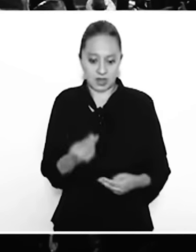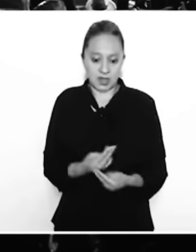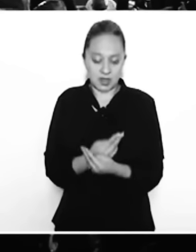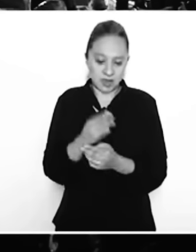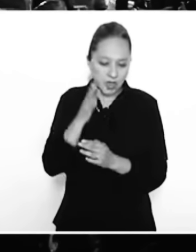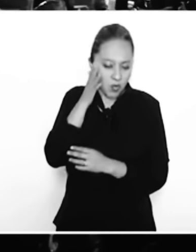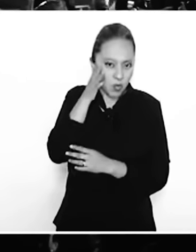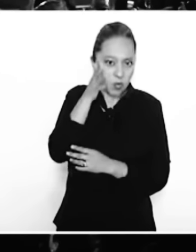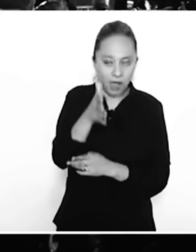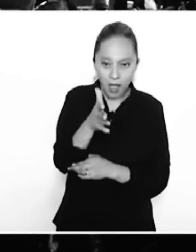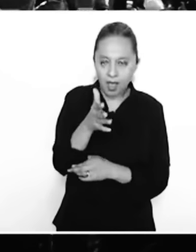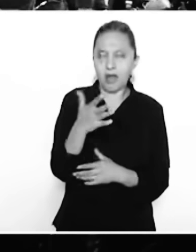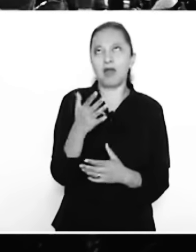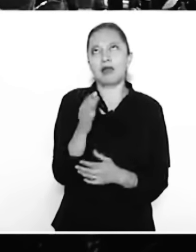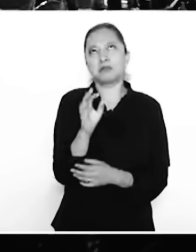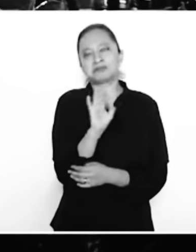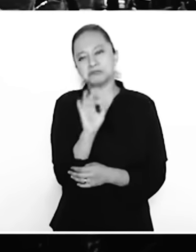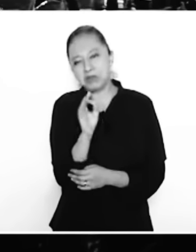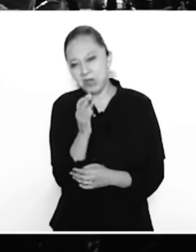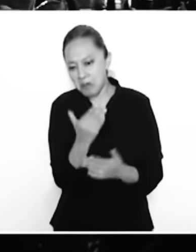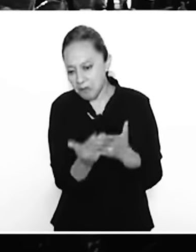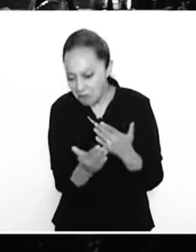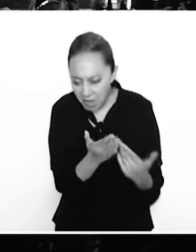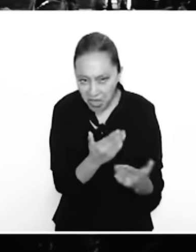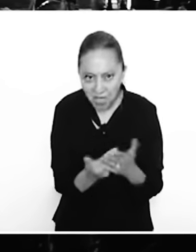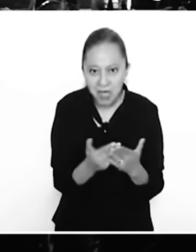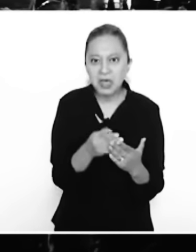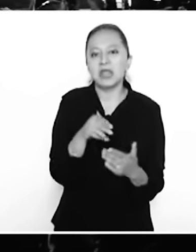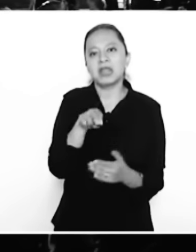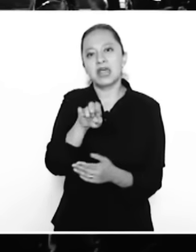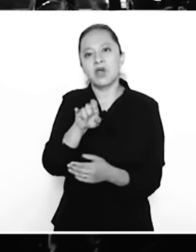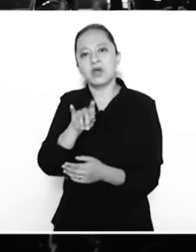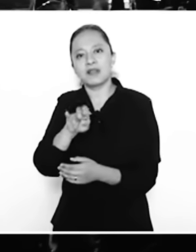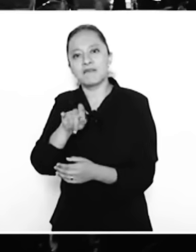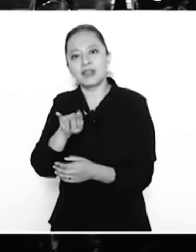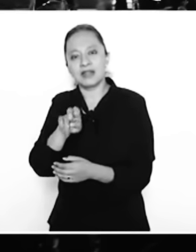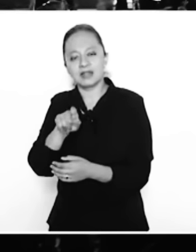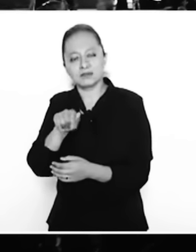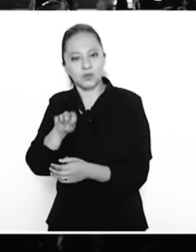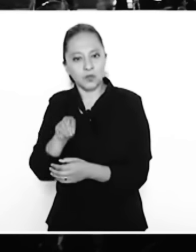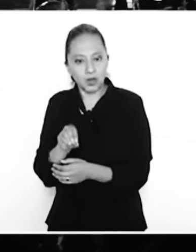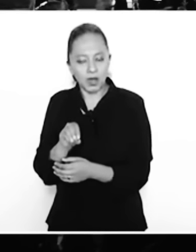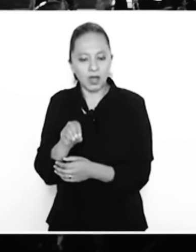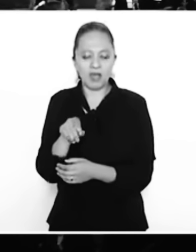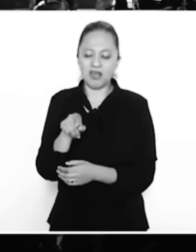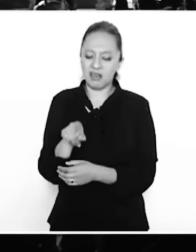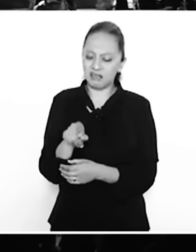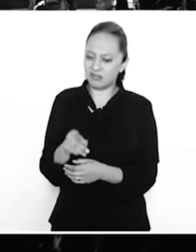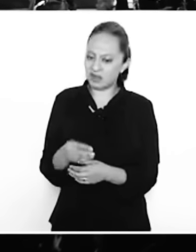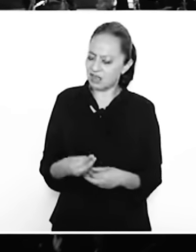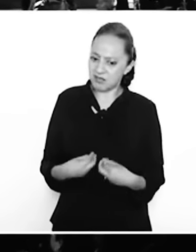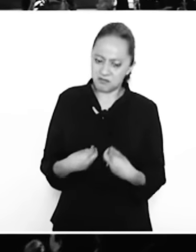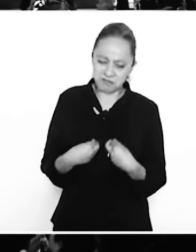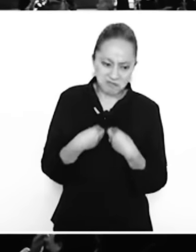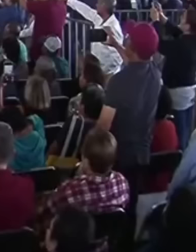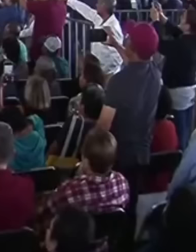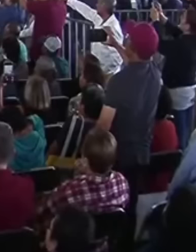futuro modernizador del neoliberalismo les negó la posibilidad de tener una vida y vejez